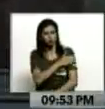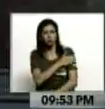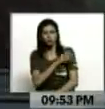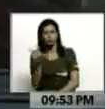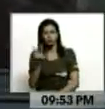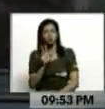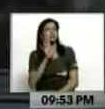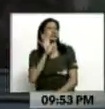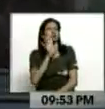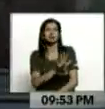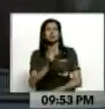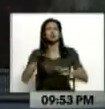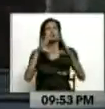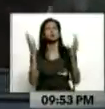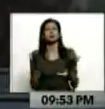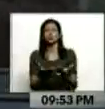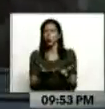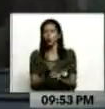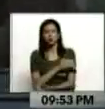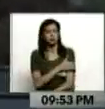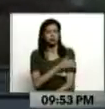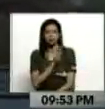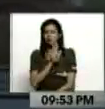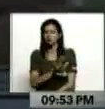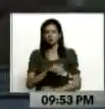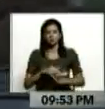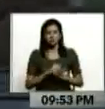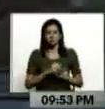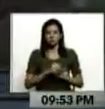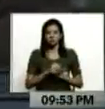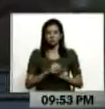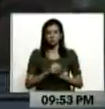que la derecha venezolana y así es la derecha